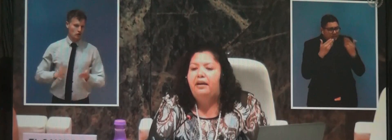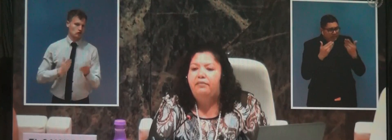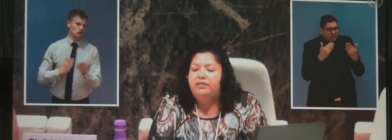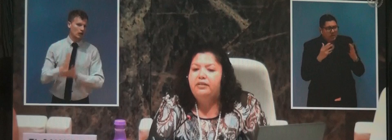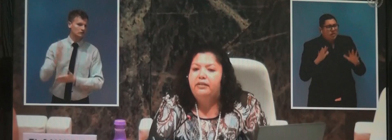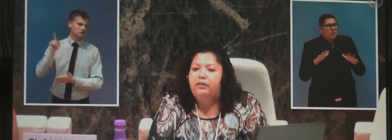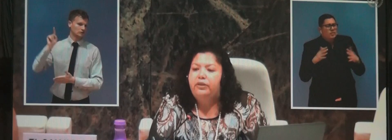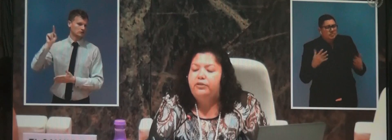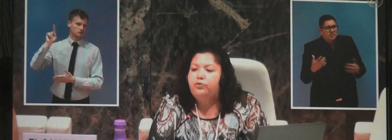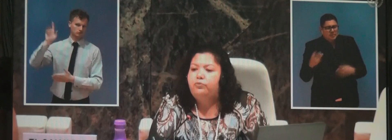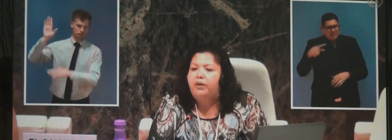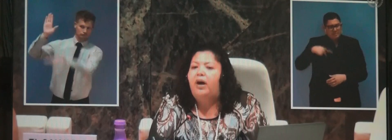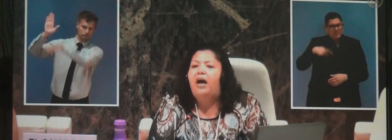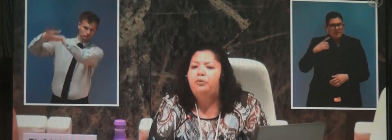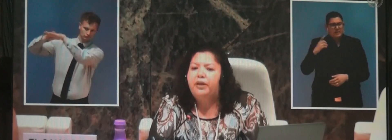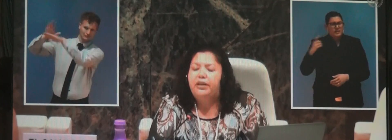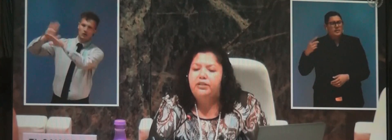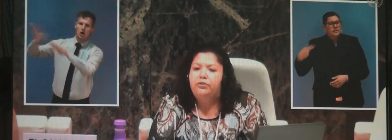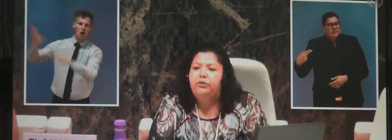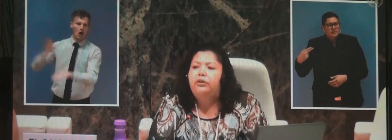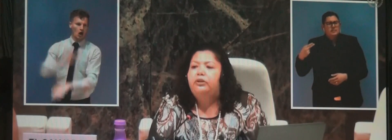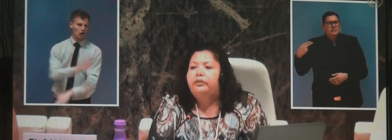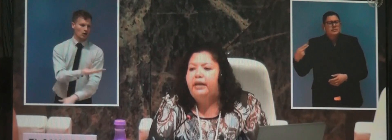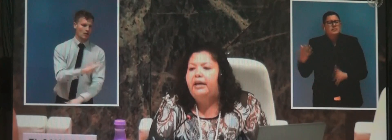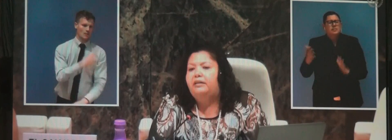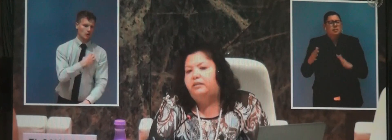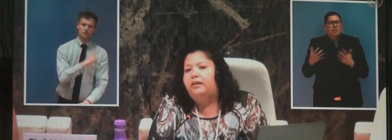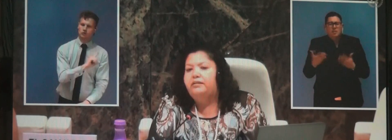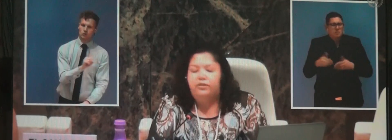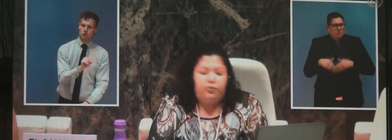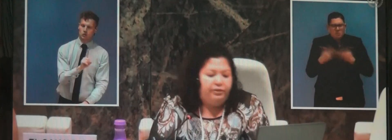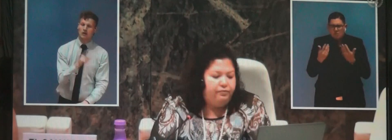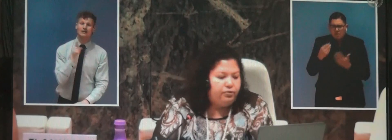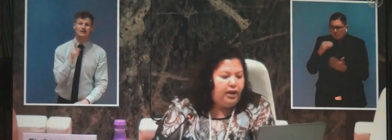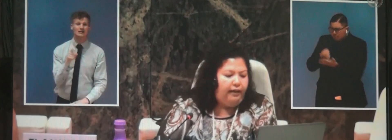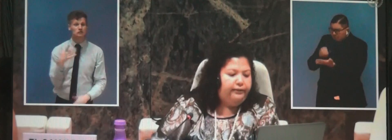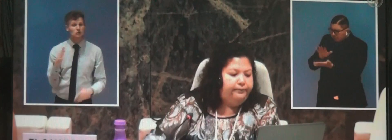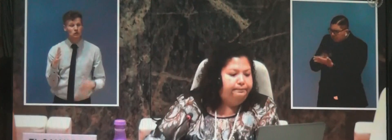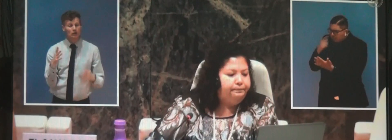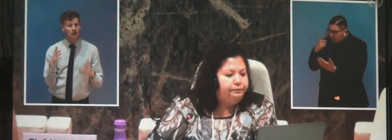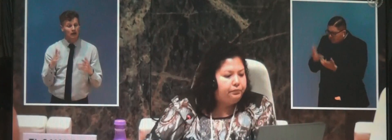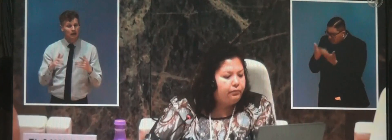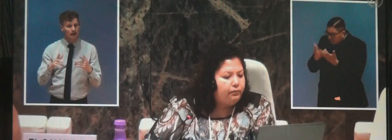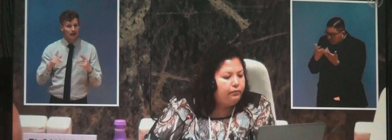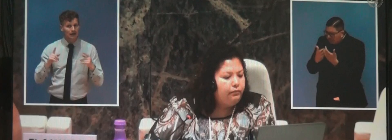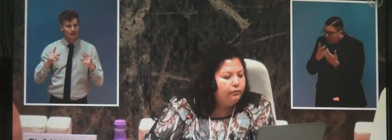para la Defensa de los Derechos Humanos hay un registro de esterilizaciones forzadas.